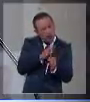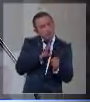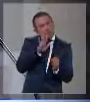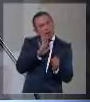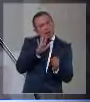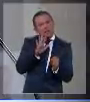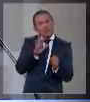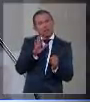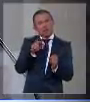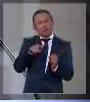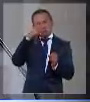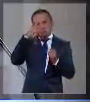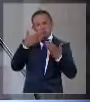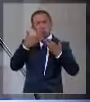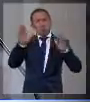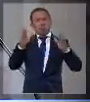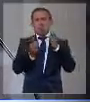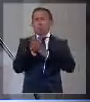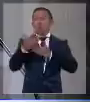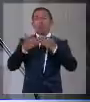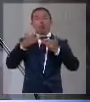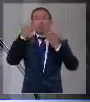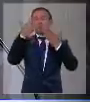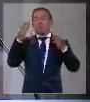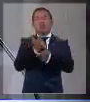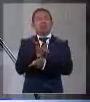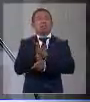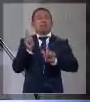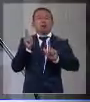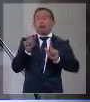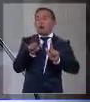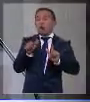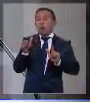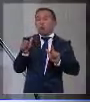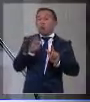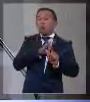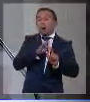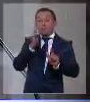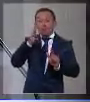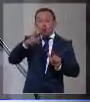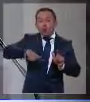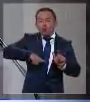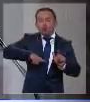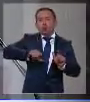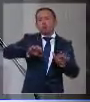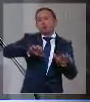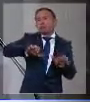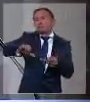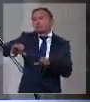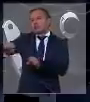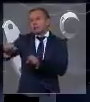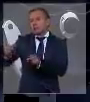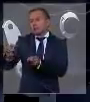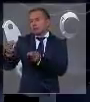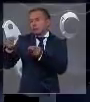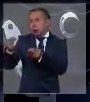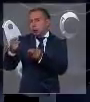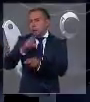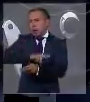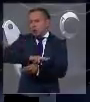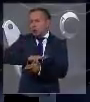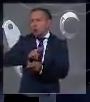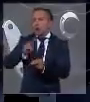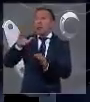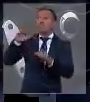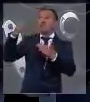recoge lo que nos recomiendan desde el extranjero. Pero, o sea, cuando dice cancelar la esencia de la reforma educativa, sí, ¿cómo